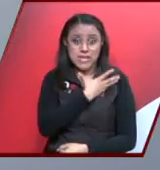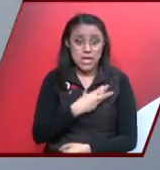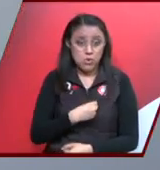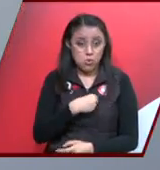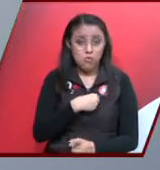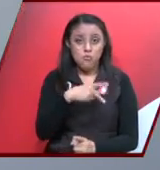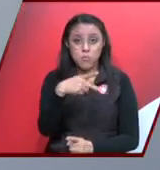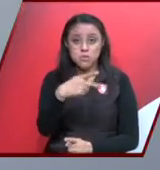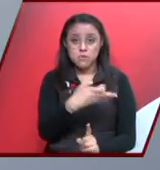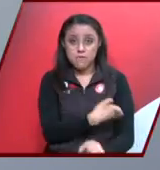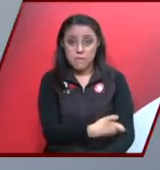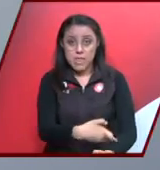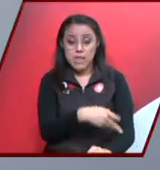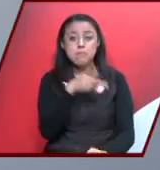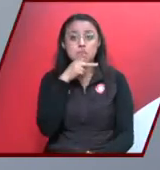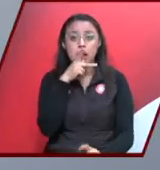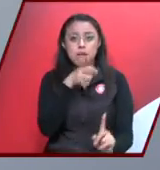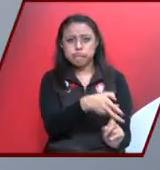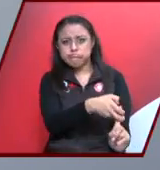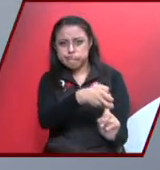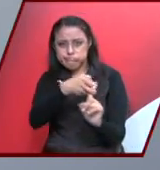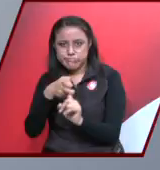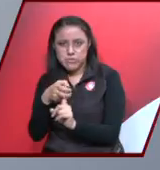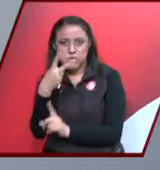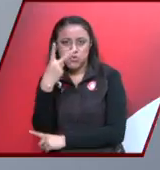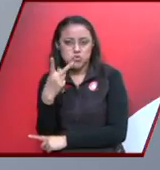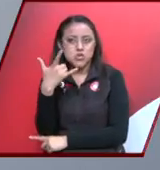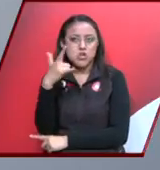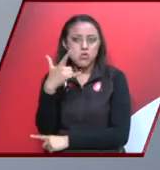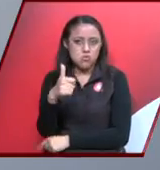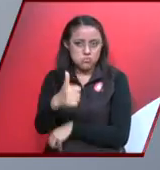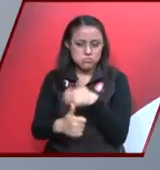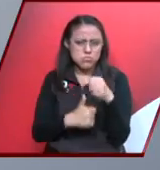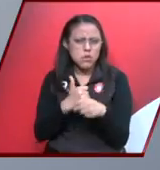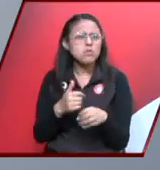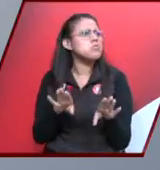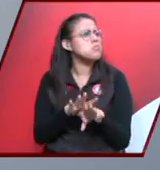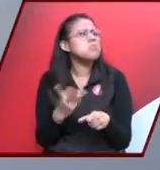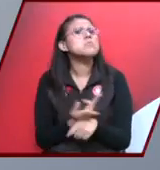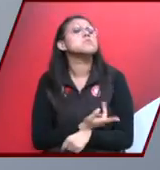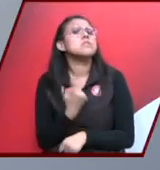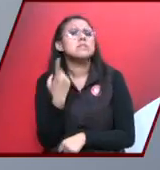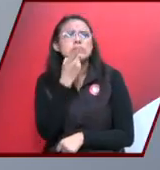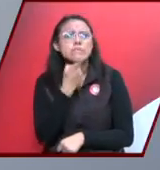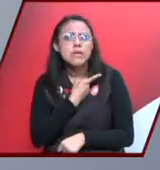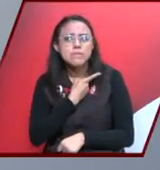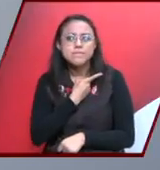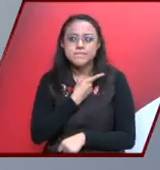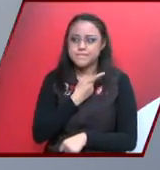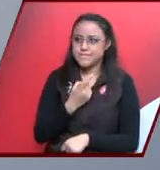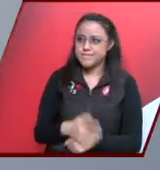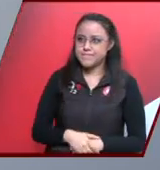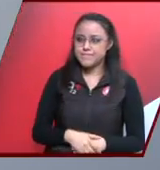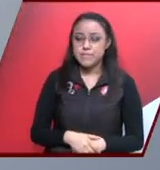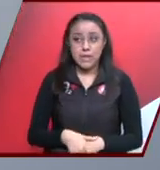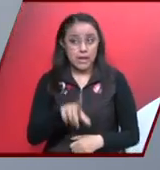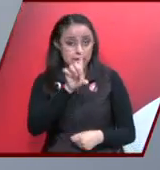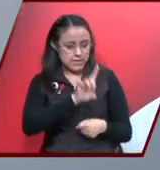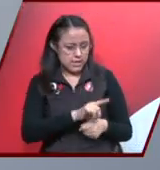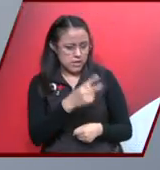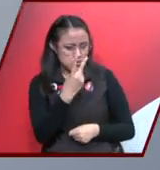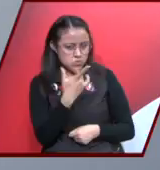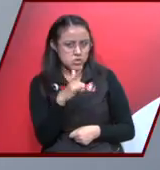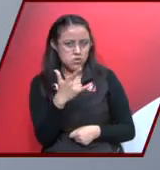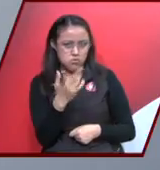llevaron familiares de su padre el 2 de julio de este año. ¿Cómo fue que sucedió, Dafne? Bueno, el día 2 de